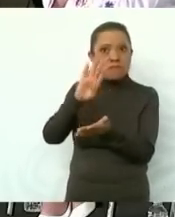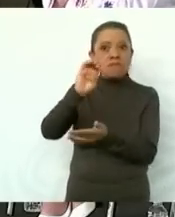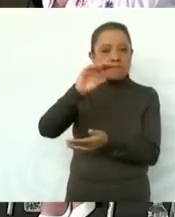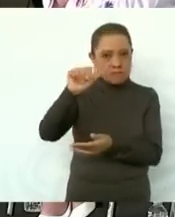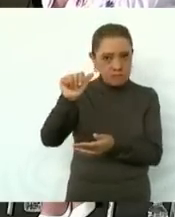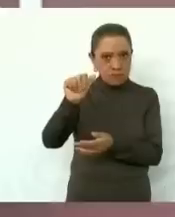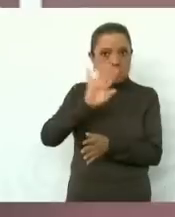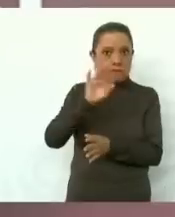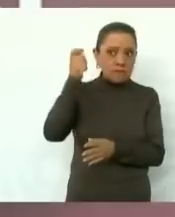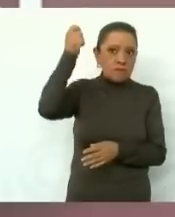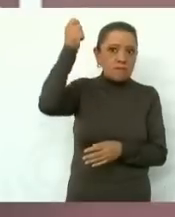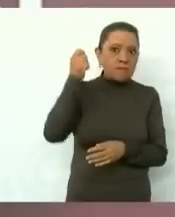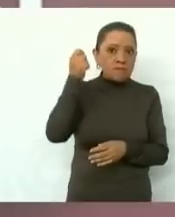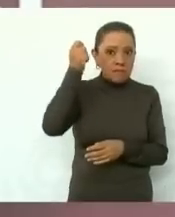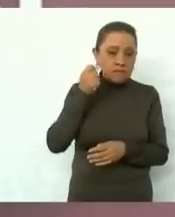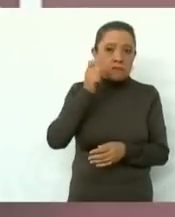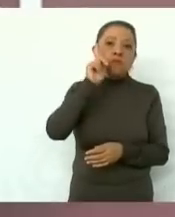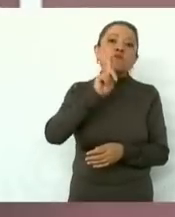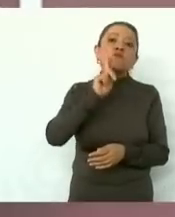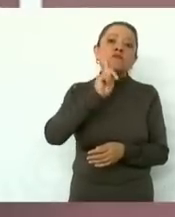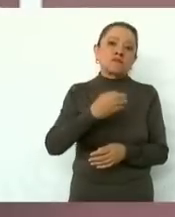Pensión Mujeres Bienestar.